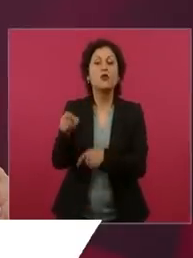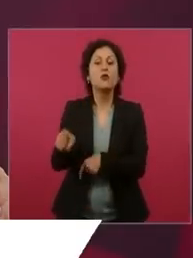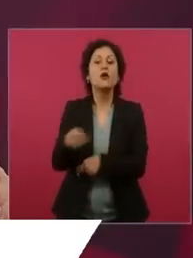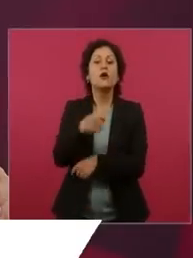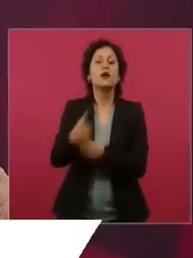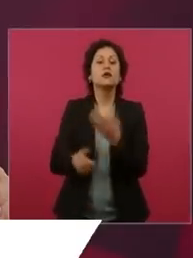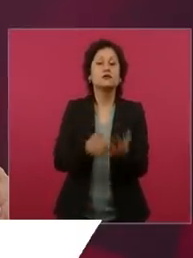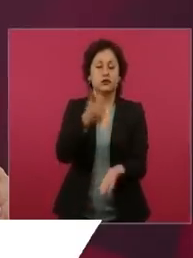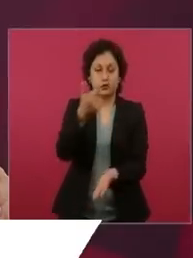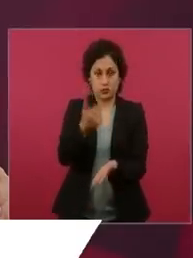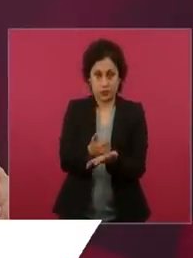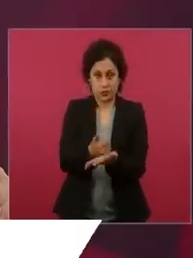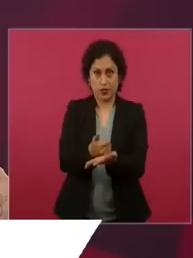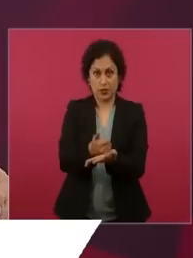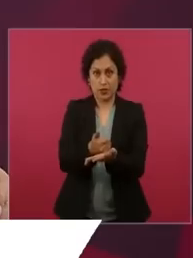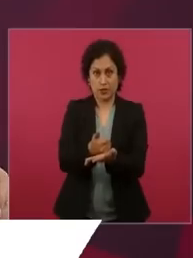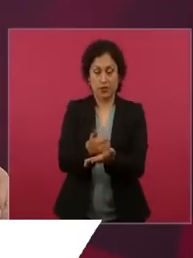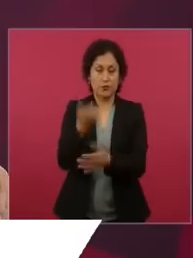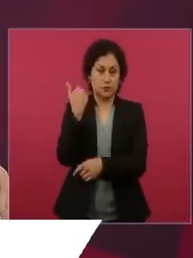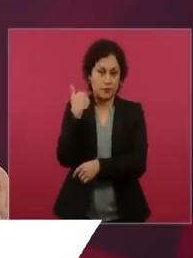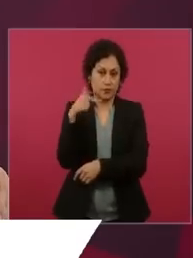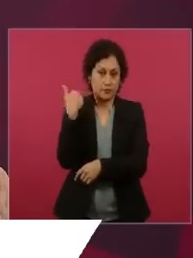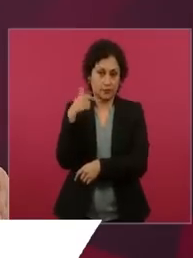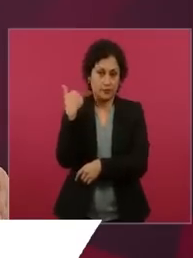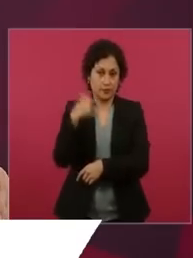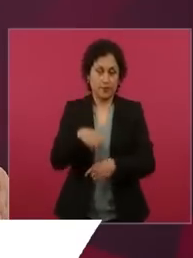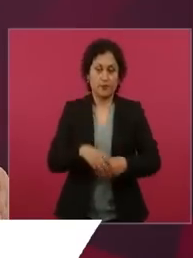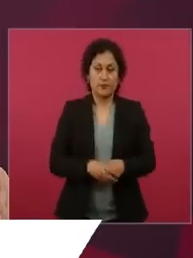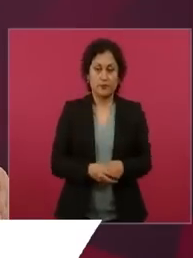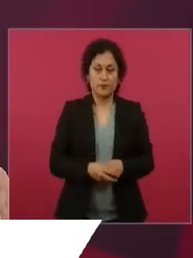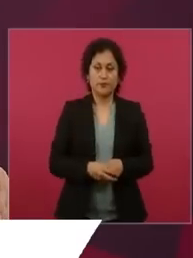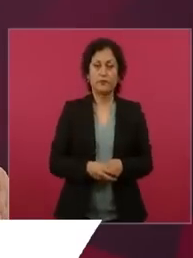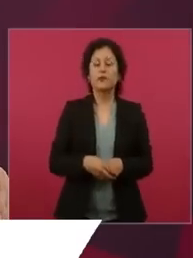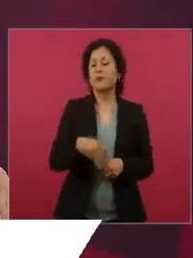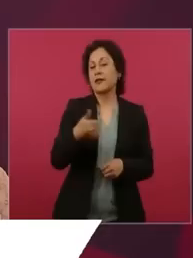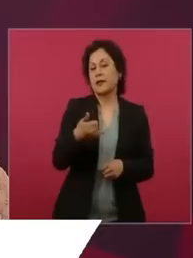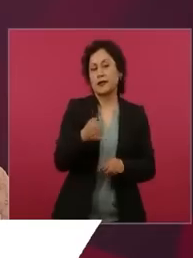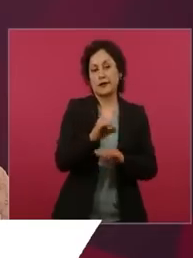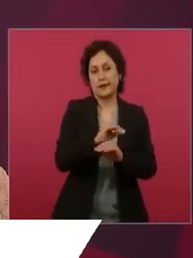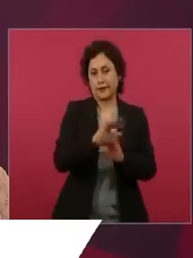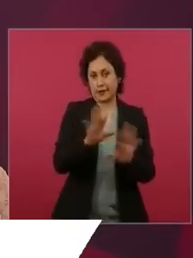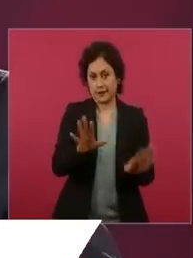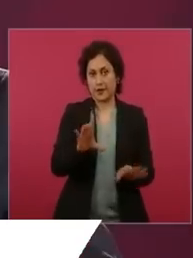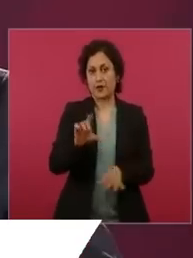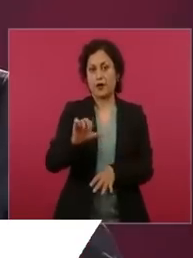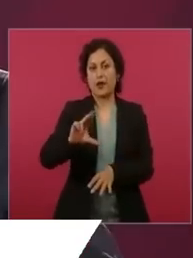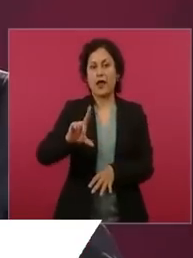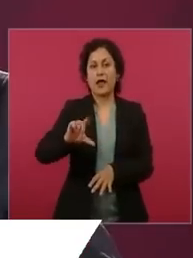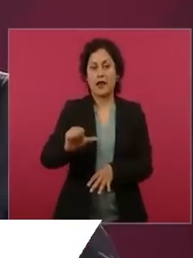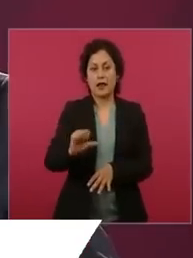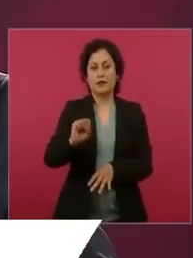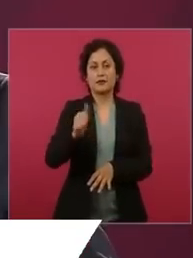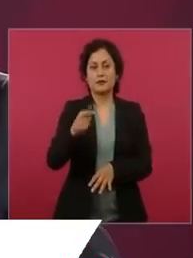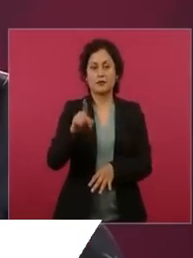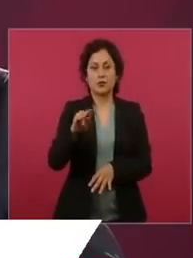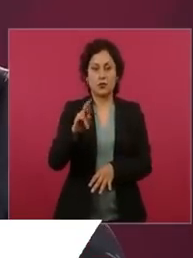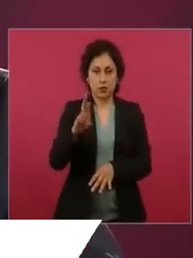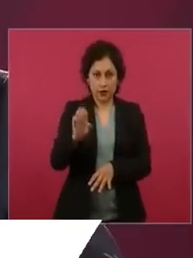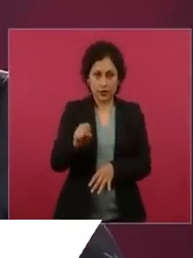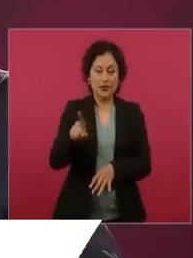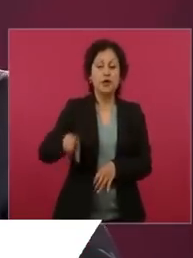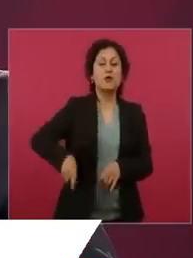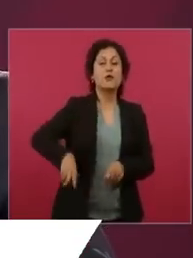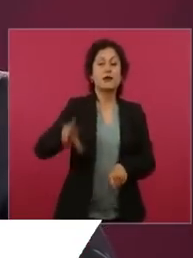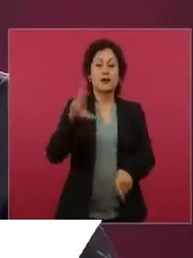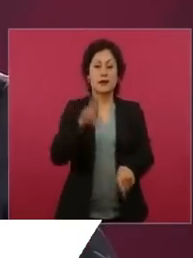a derechos humanos además en este mismo contexto el presidente López Obrador dijo que se deben desterrar las prácticas